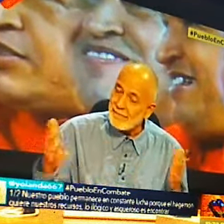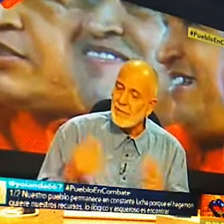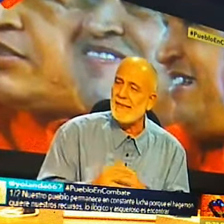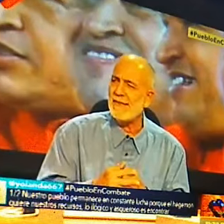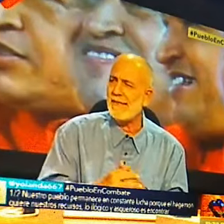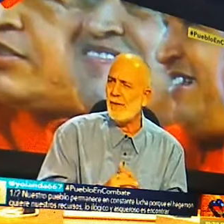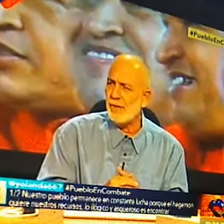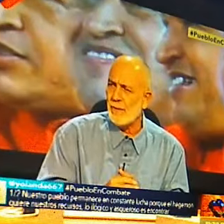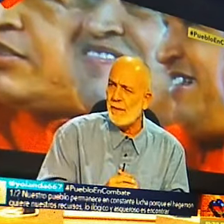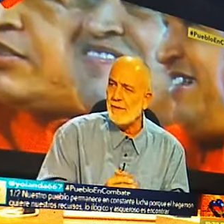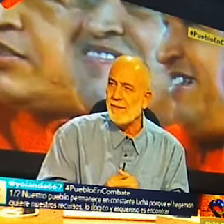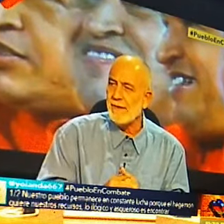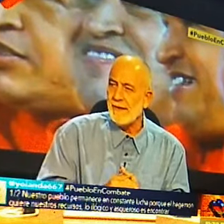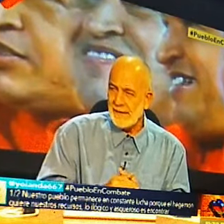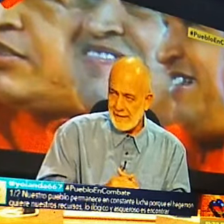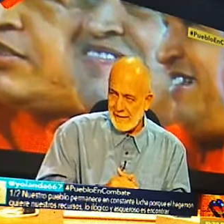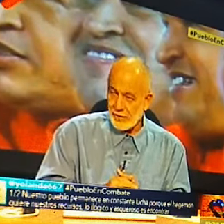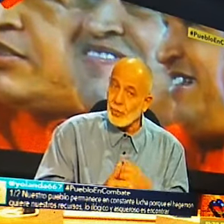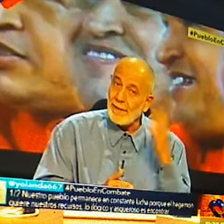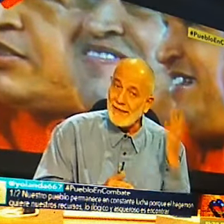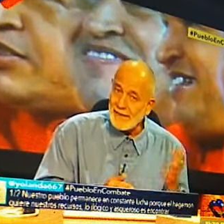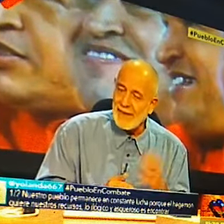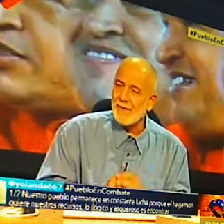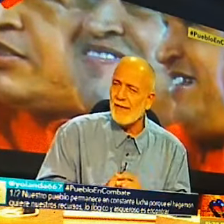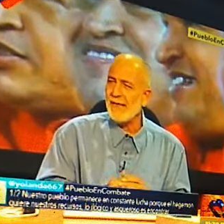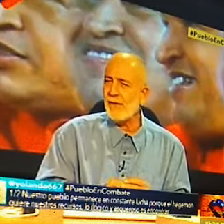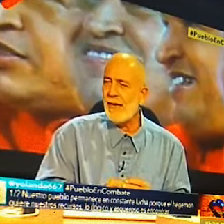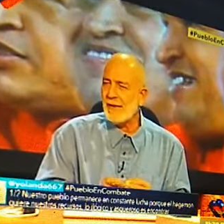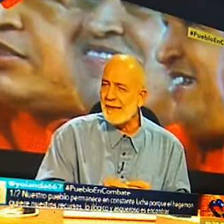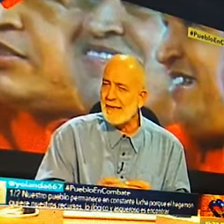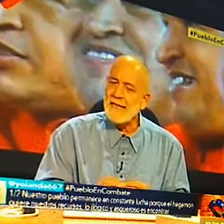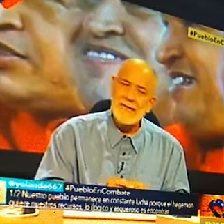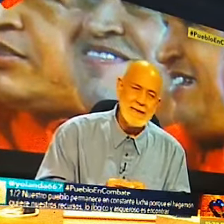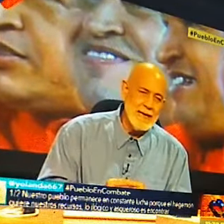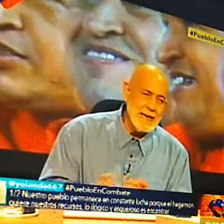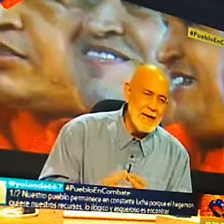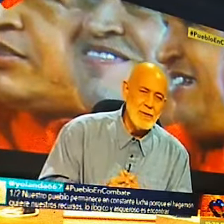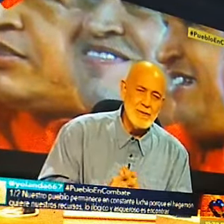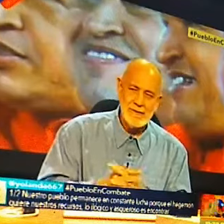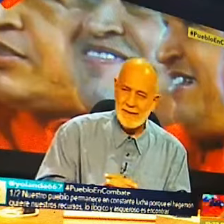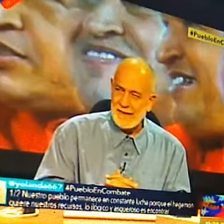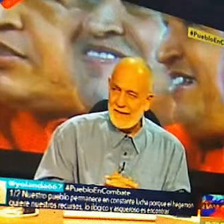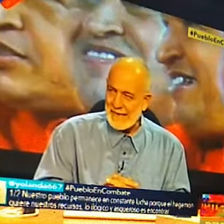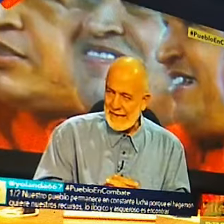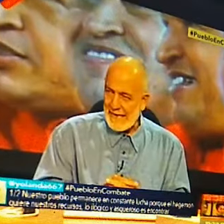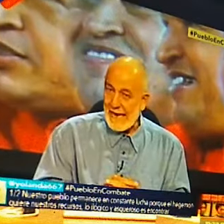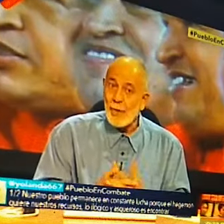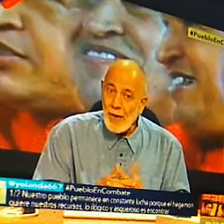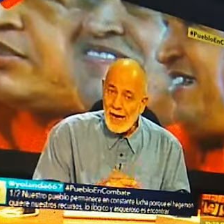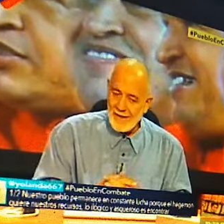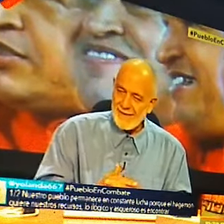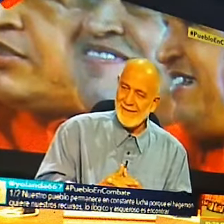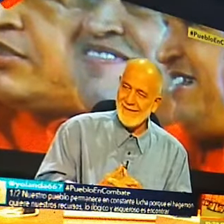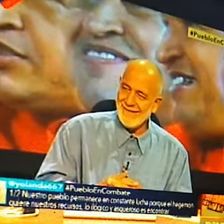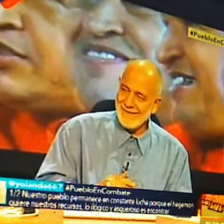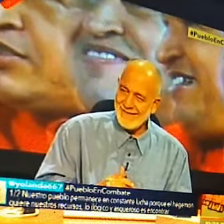el comandante Chávez lo dijo en su momento, sumamente extraño que le haya tocado a Cristina, a Evo, a Lula,